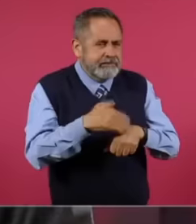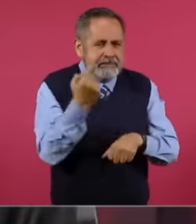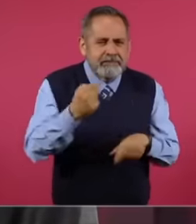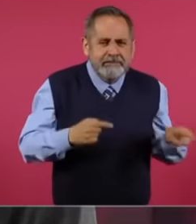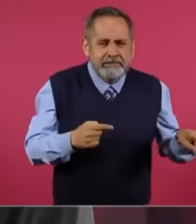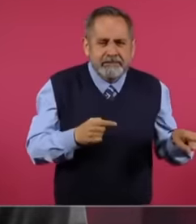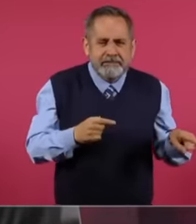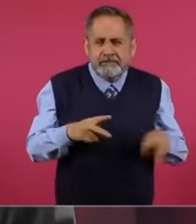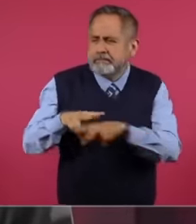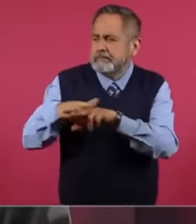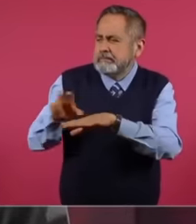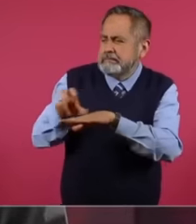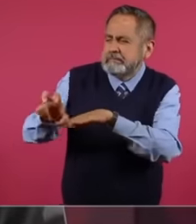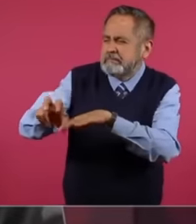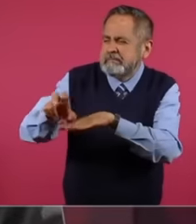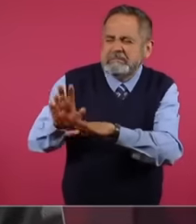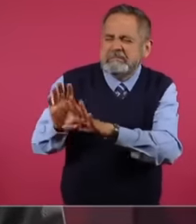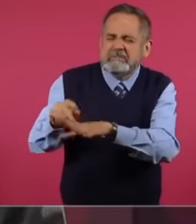más que el Tren Maya,